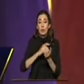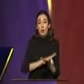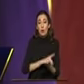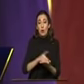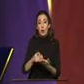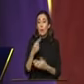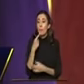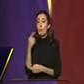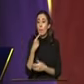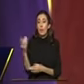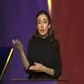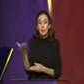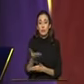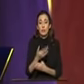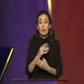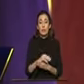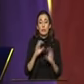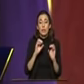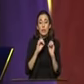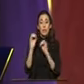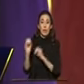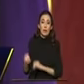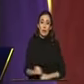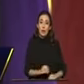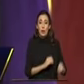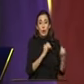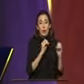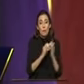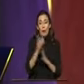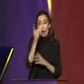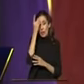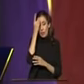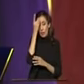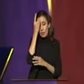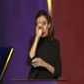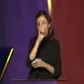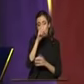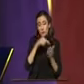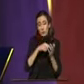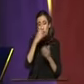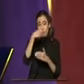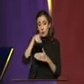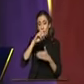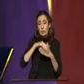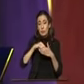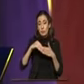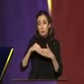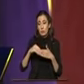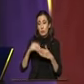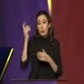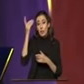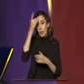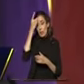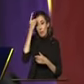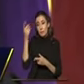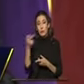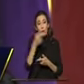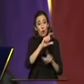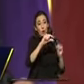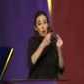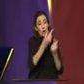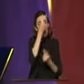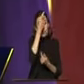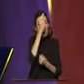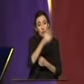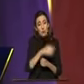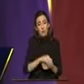me decía, qué organización. Hemos debido 2,000 millones de dólares más, señor presidente. ¿A qué encontramos otra deuda,